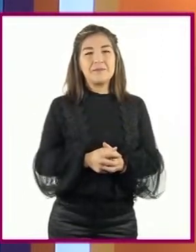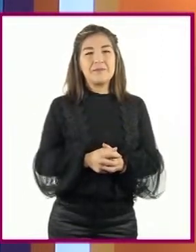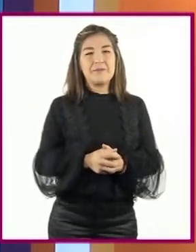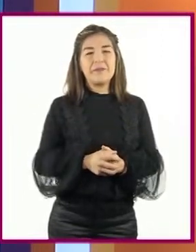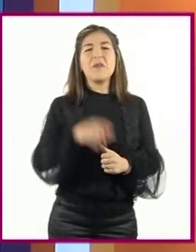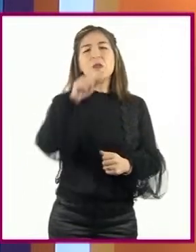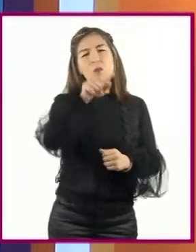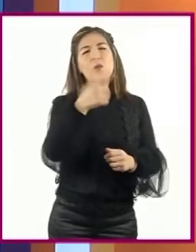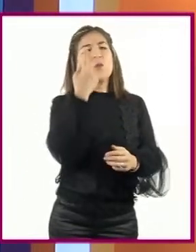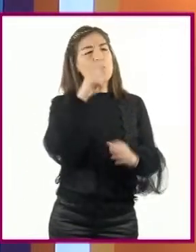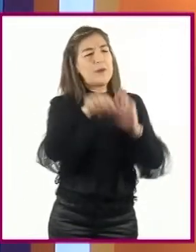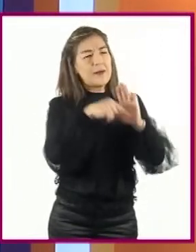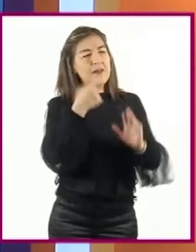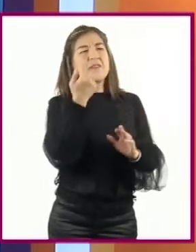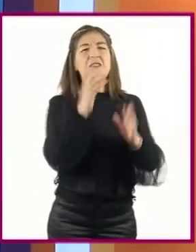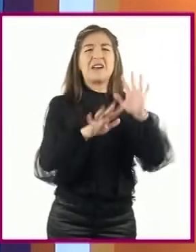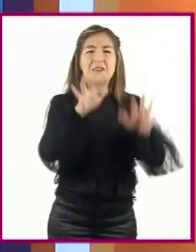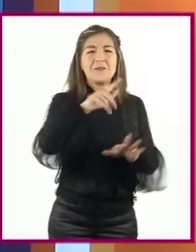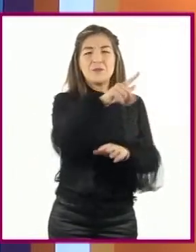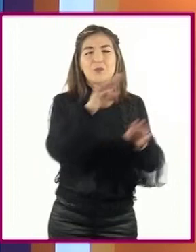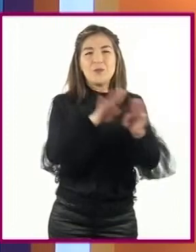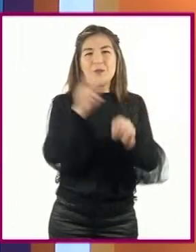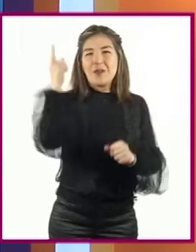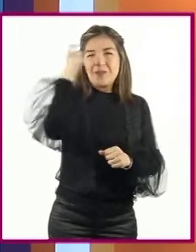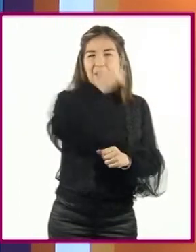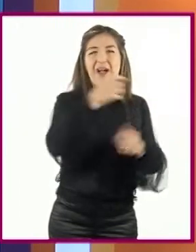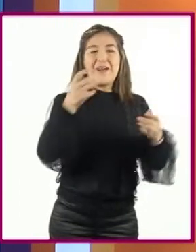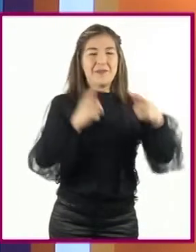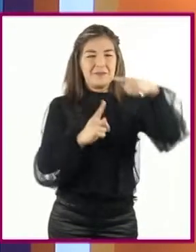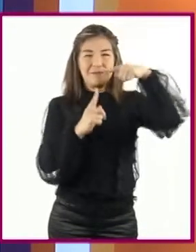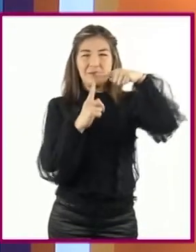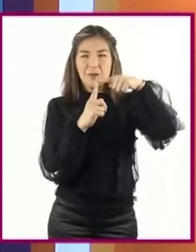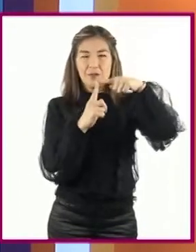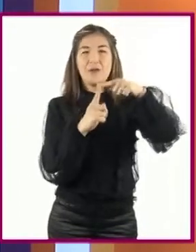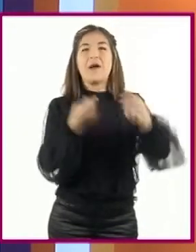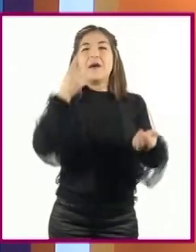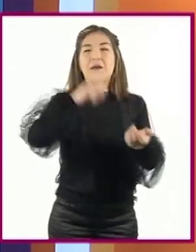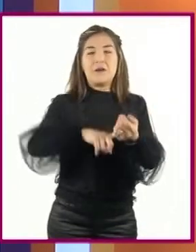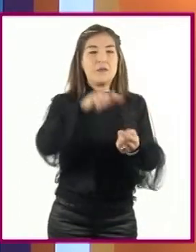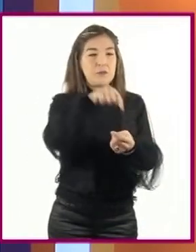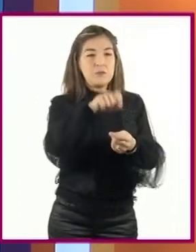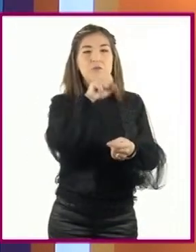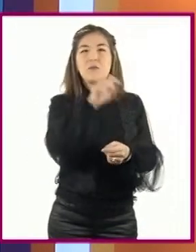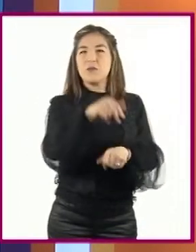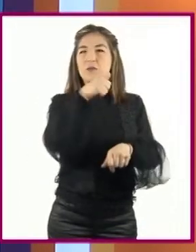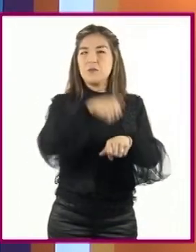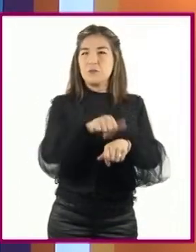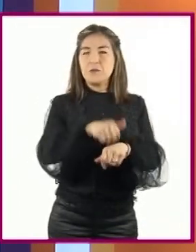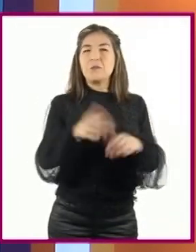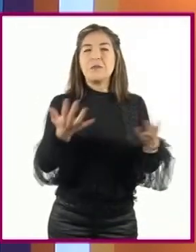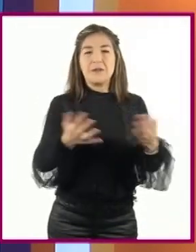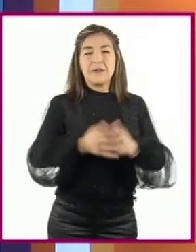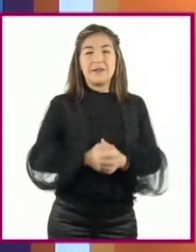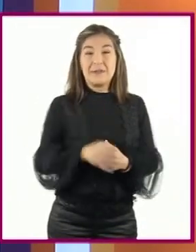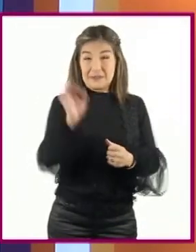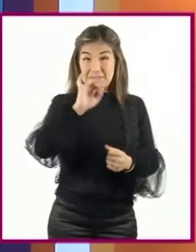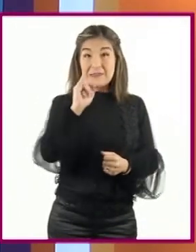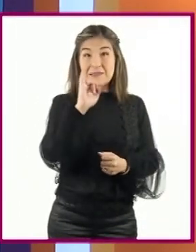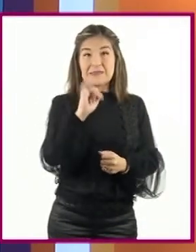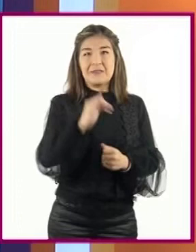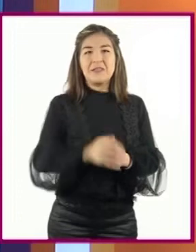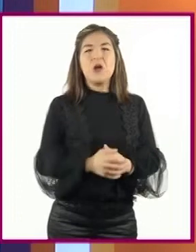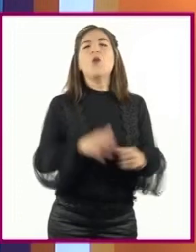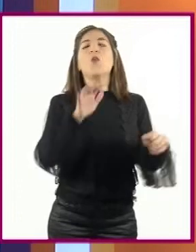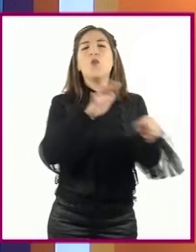tenido dificultad para saber cómo realizar divisiones cuyo cociente sea el mismo? De ser así,